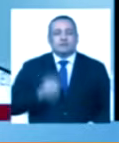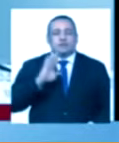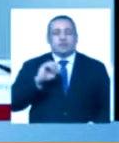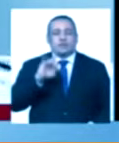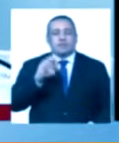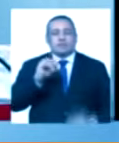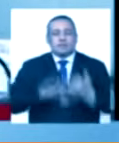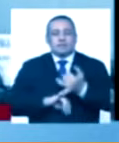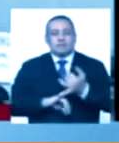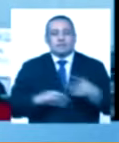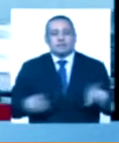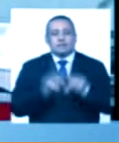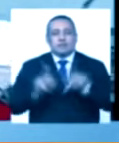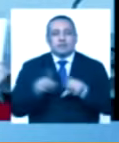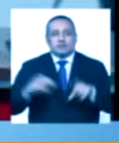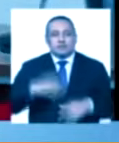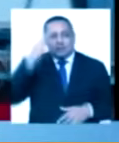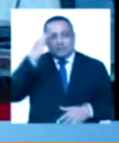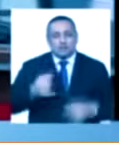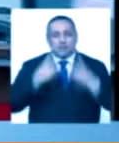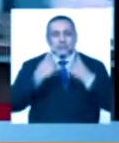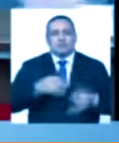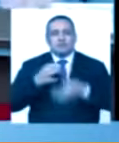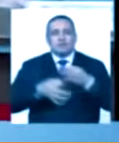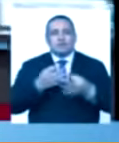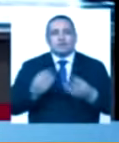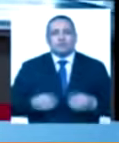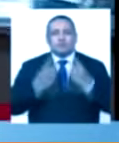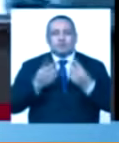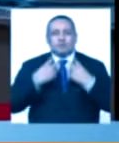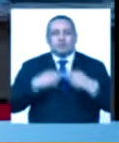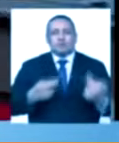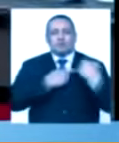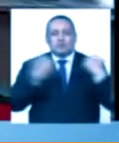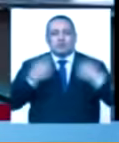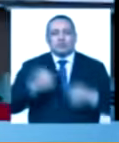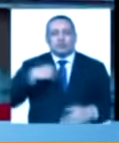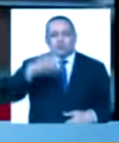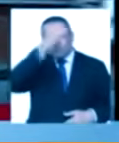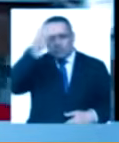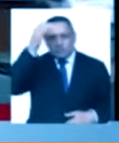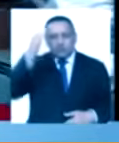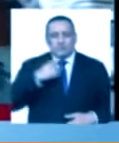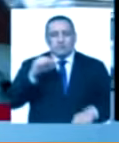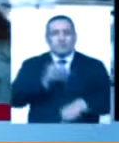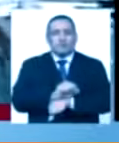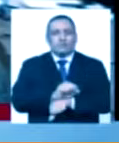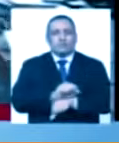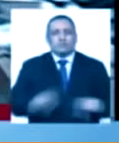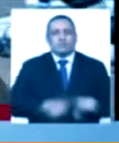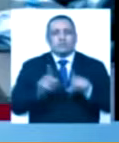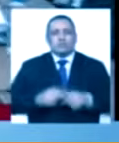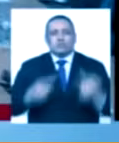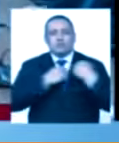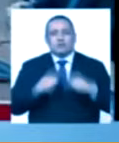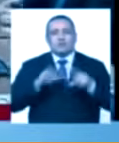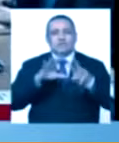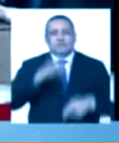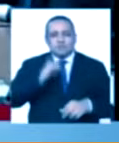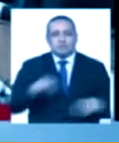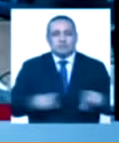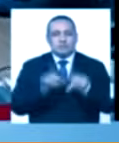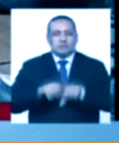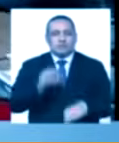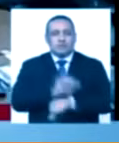Patricia Benavides, es incoherente lo que se menciona, porque si fuera responsable Pedro Castillo está bien preso, y los responsables del 7 de diciembre están